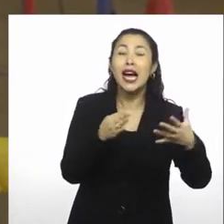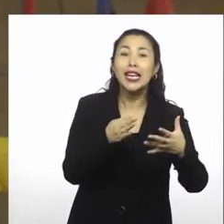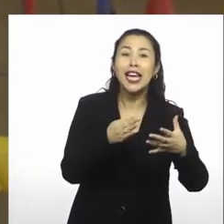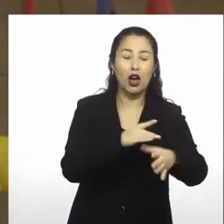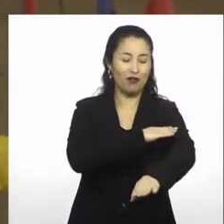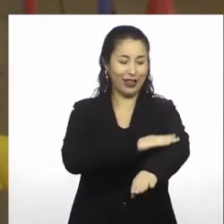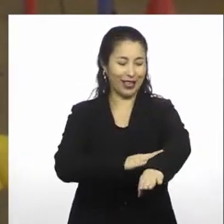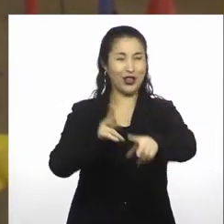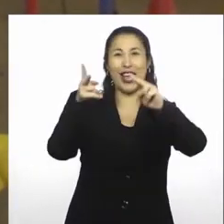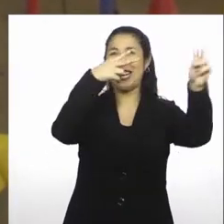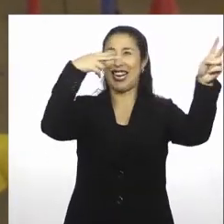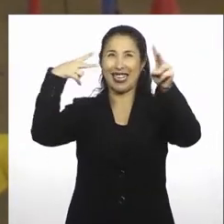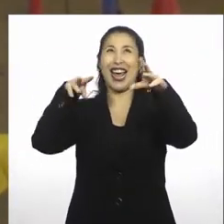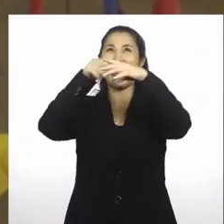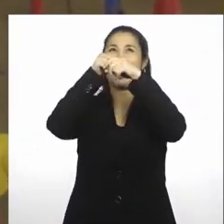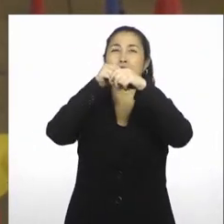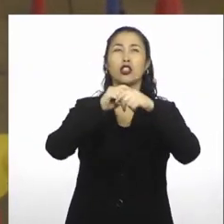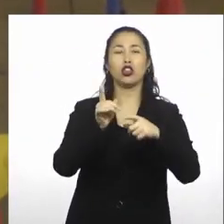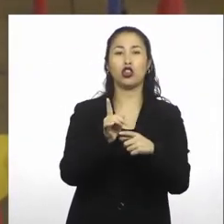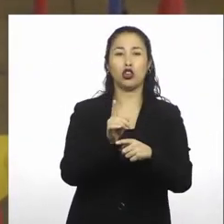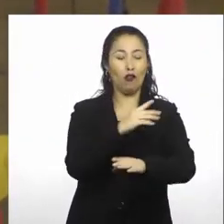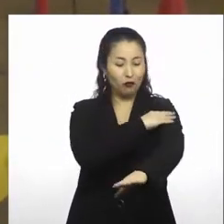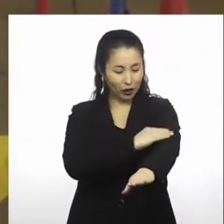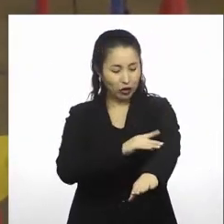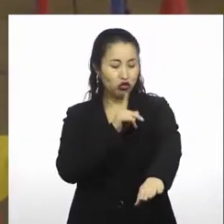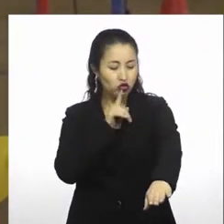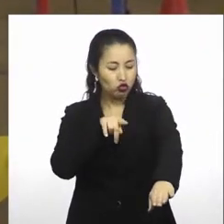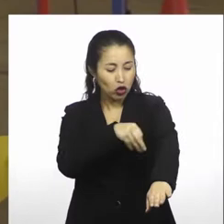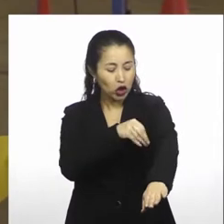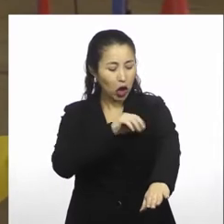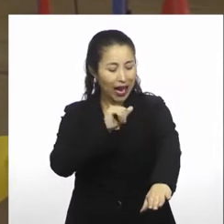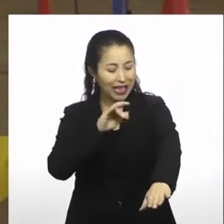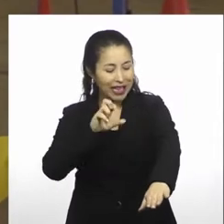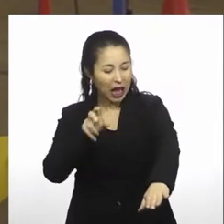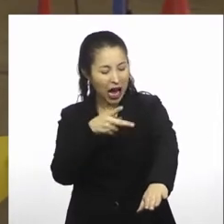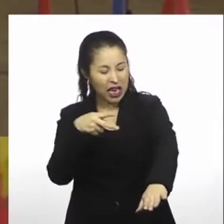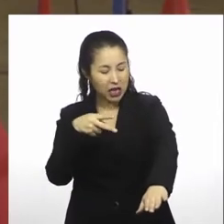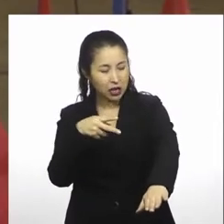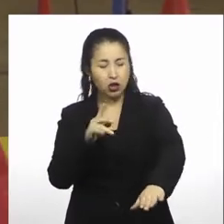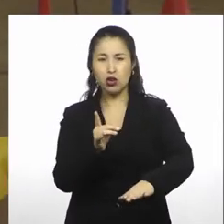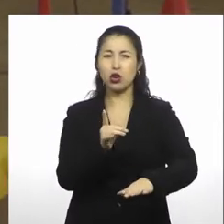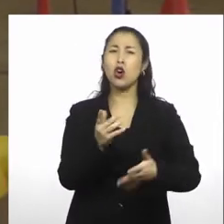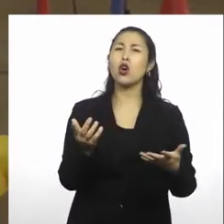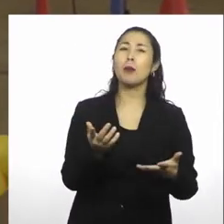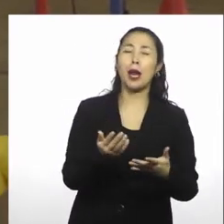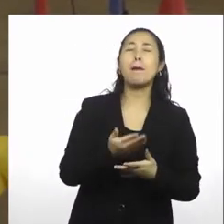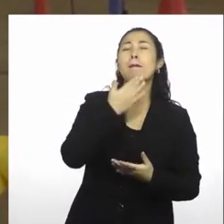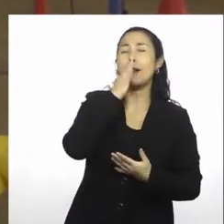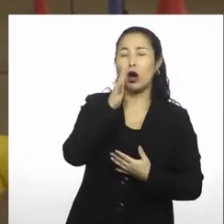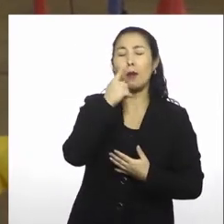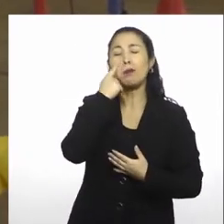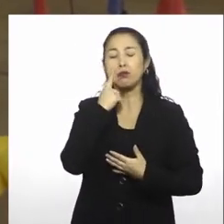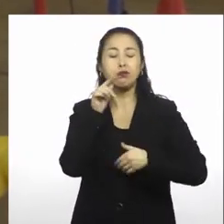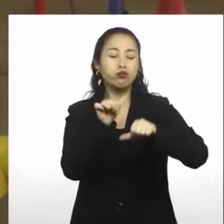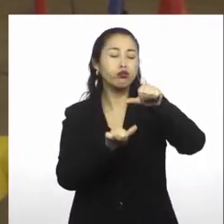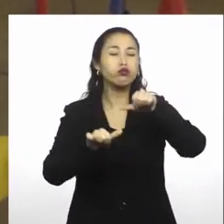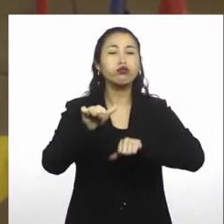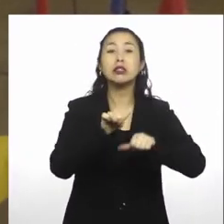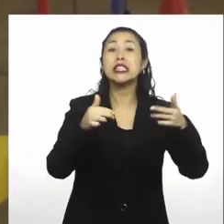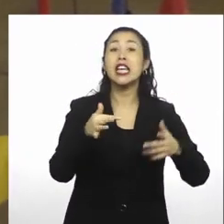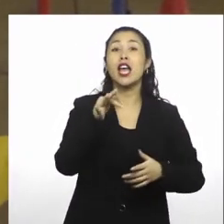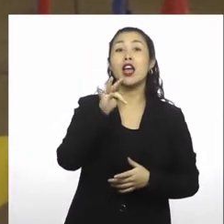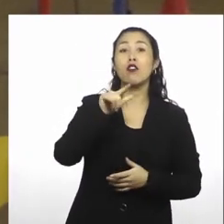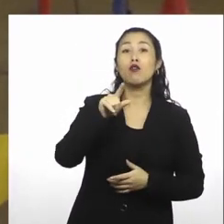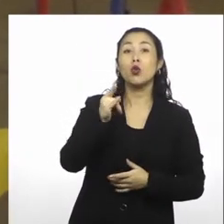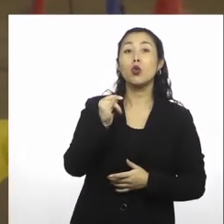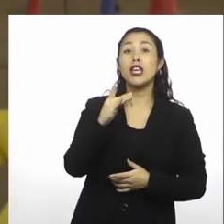aire. No. Un brazo de aire. No. ¿Cómo era? Mejor experimentemos sobre los fluidos y sus